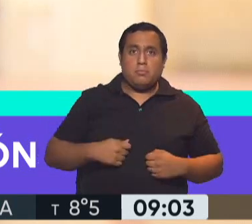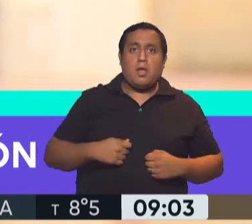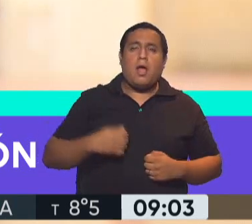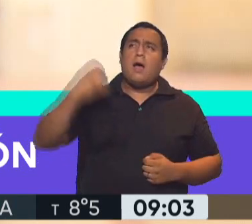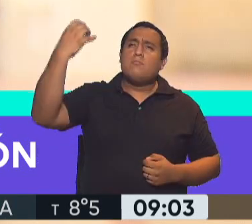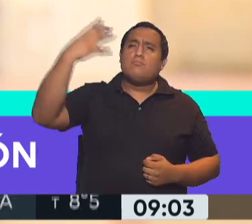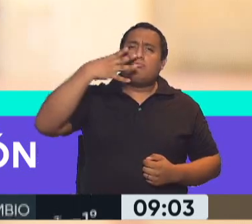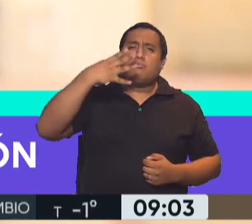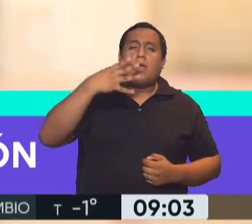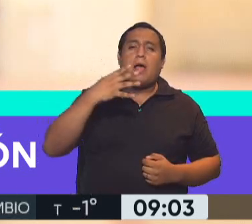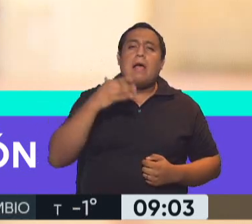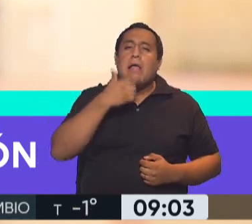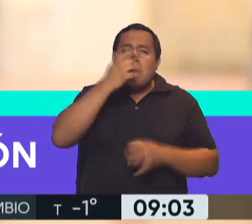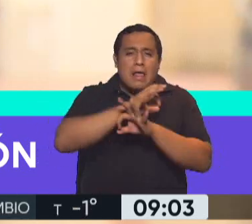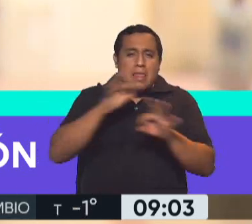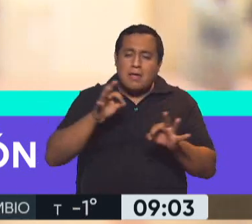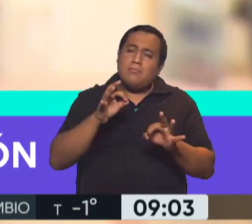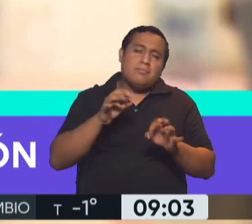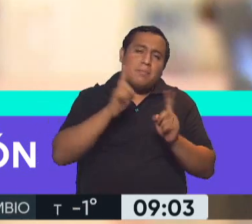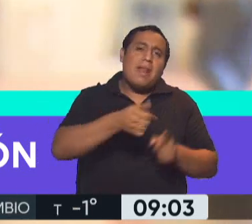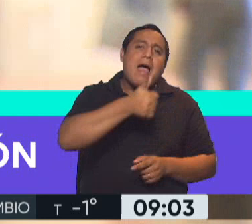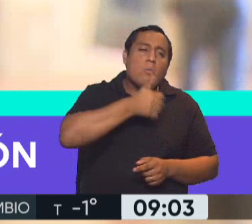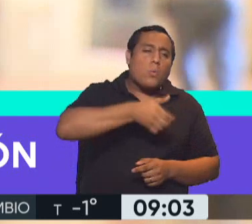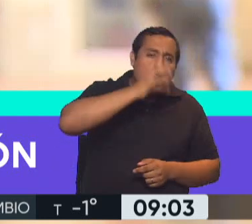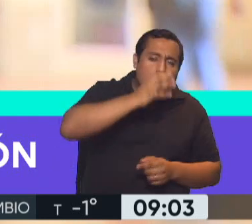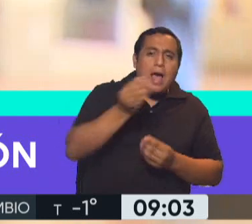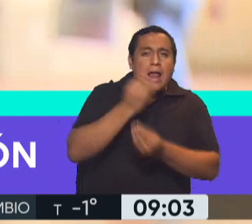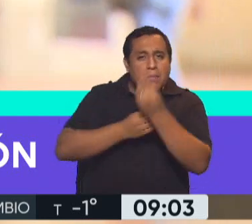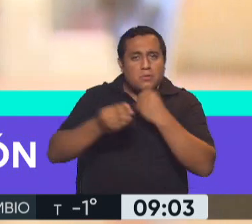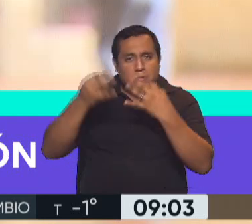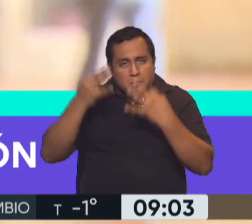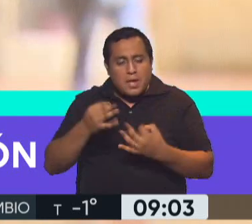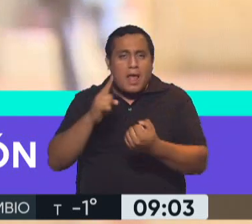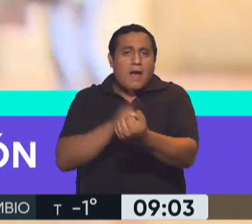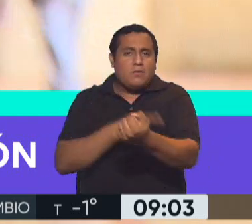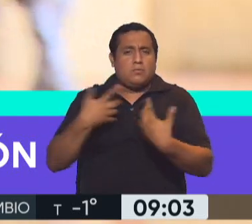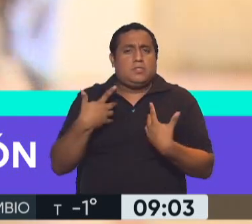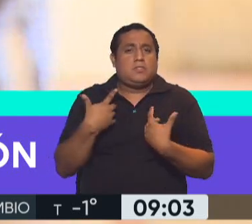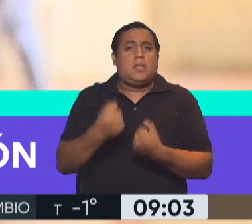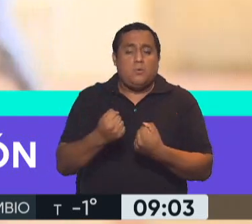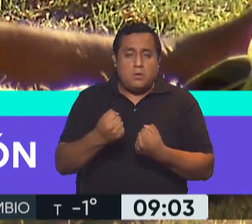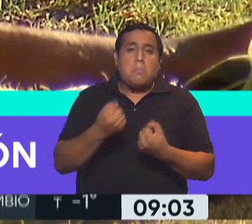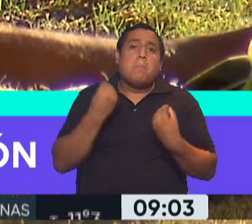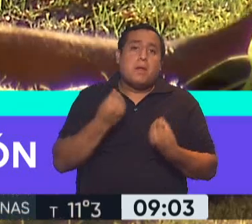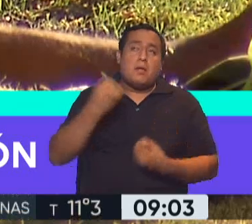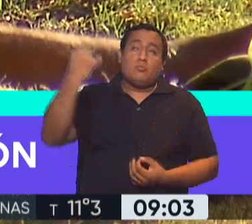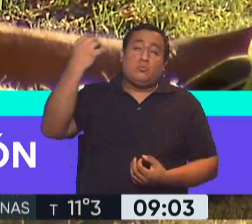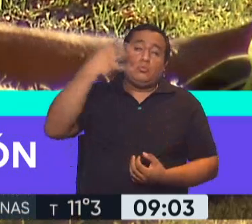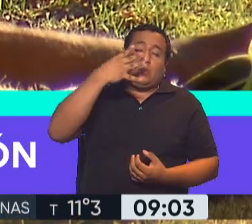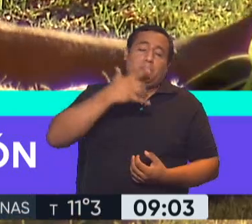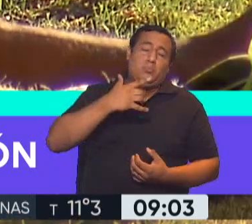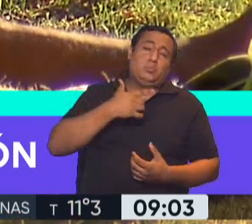por eso es importante también una buena hidratación, una buena alimentación, tener hábitos saludables para evitar justamente este golpe de calor. El